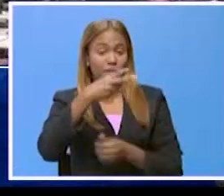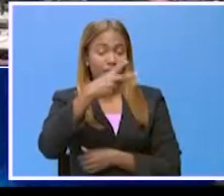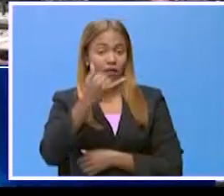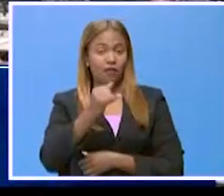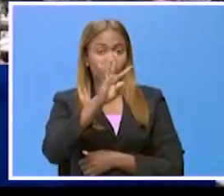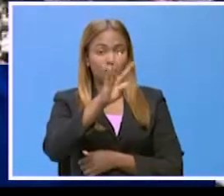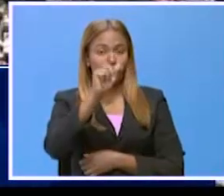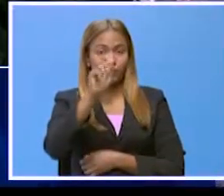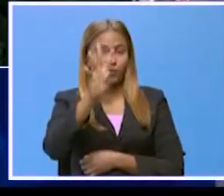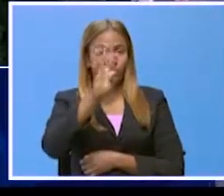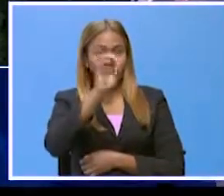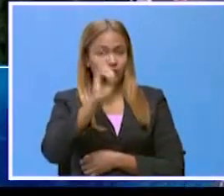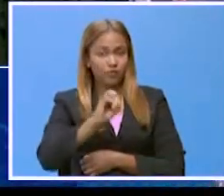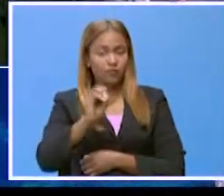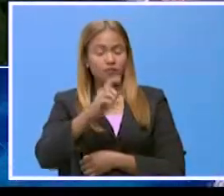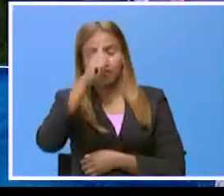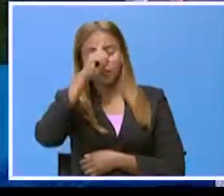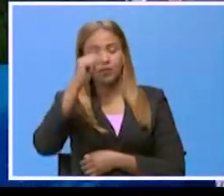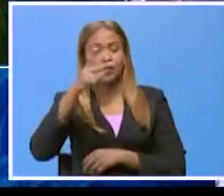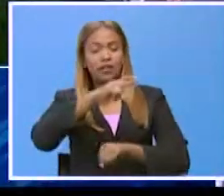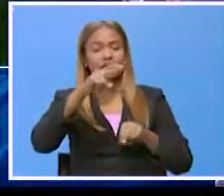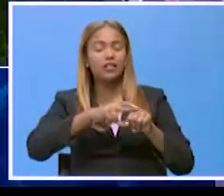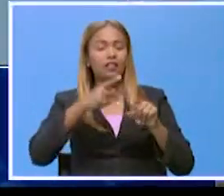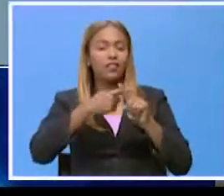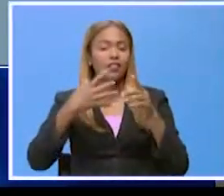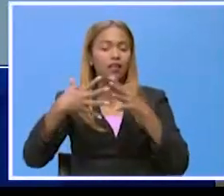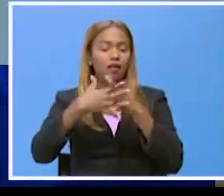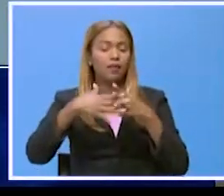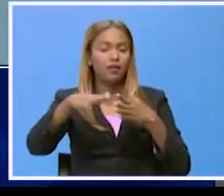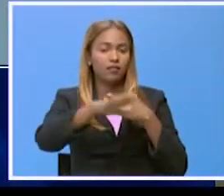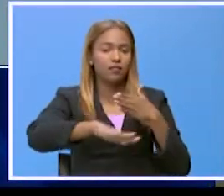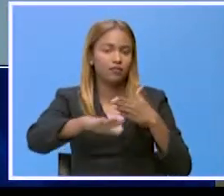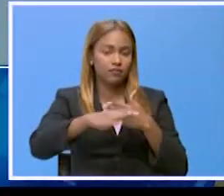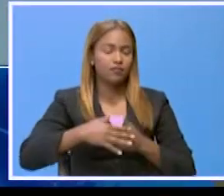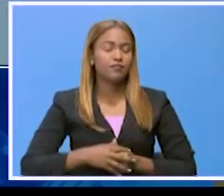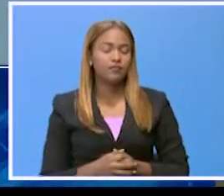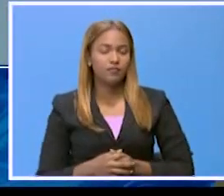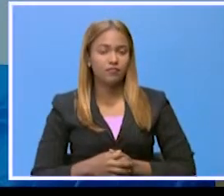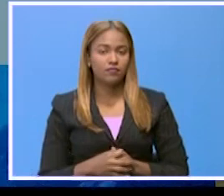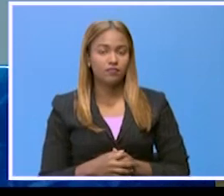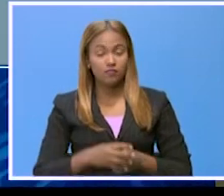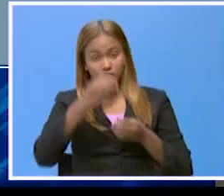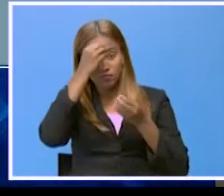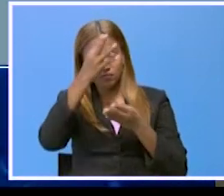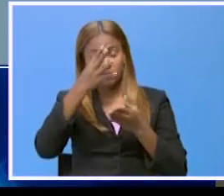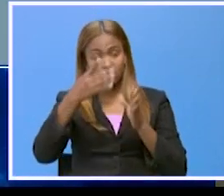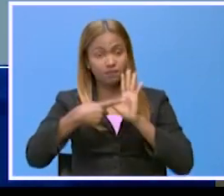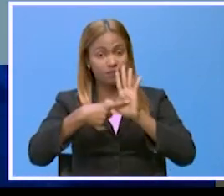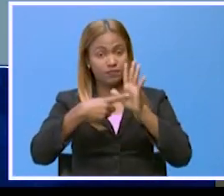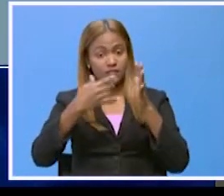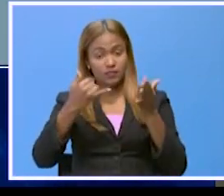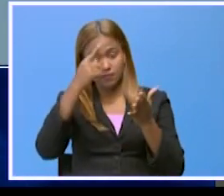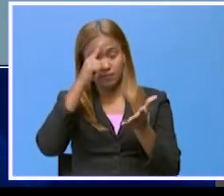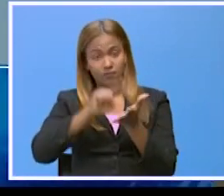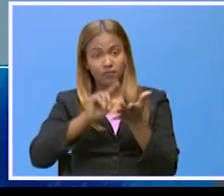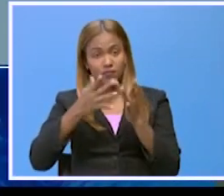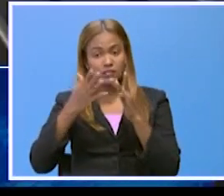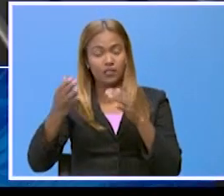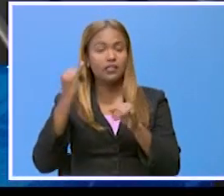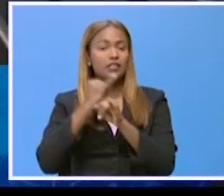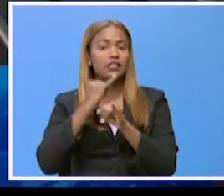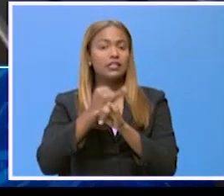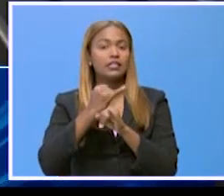4.4 por ciento para la región de américa latina en conjunto en un informe presentado vía web el